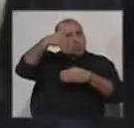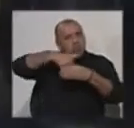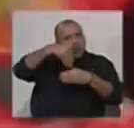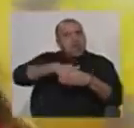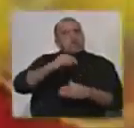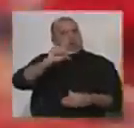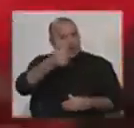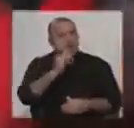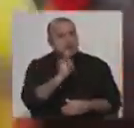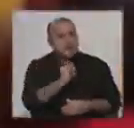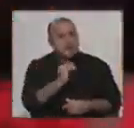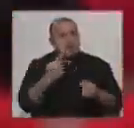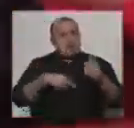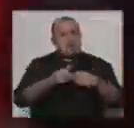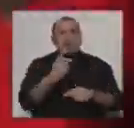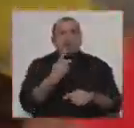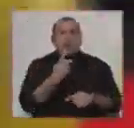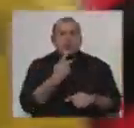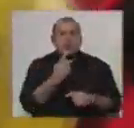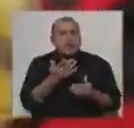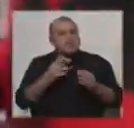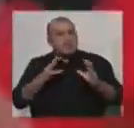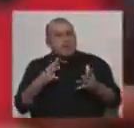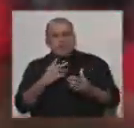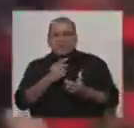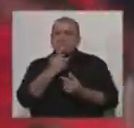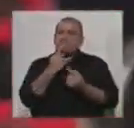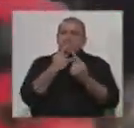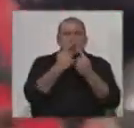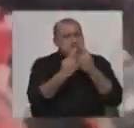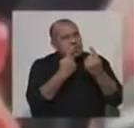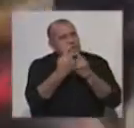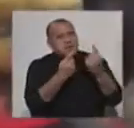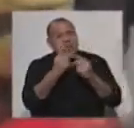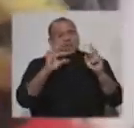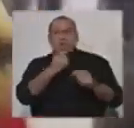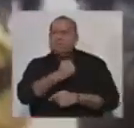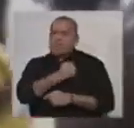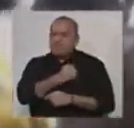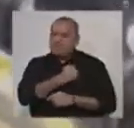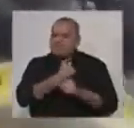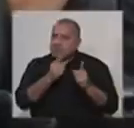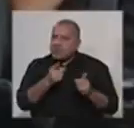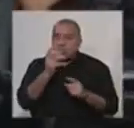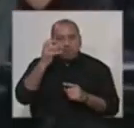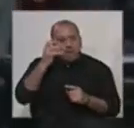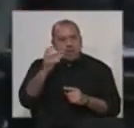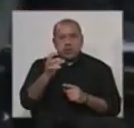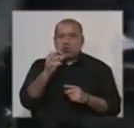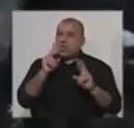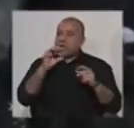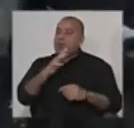que hoy tiene la política es un discurso político que además apela a algo tremendo que es el miedo y en parte también al odio